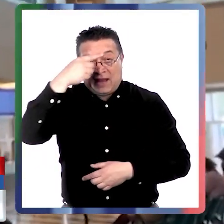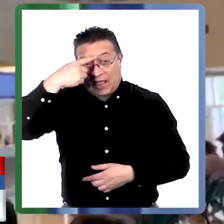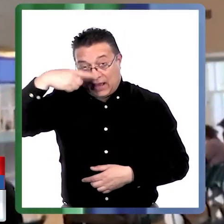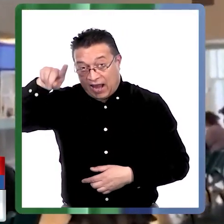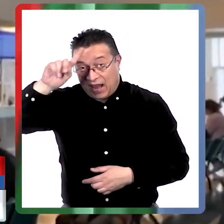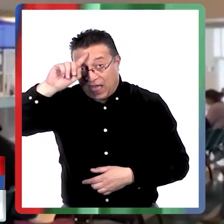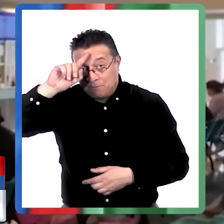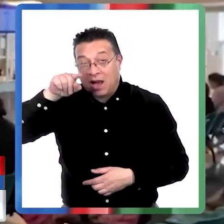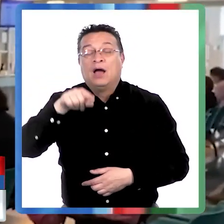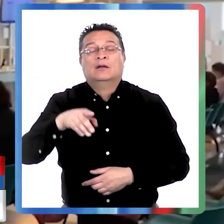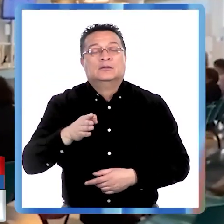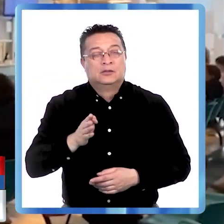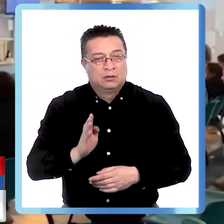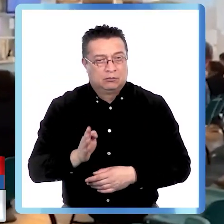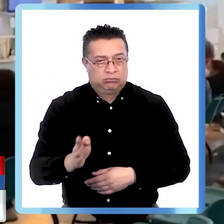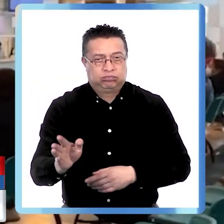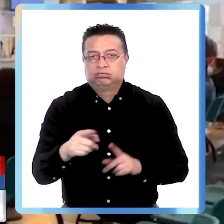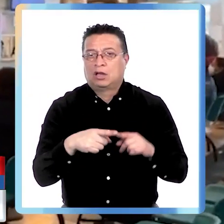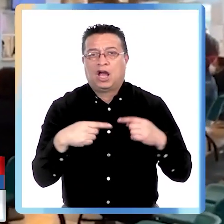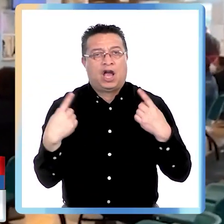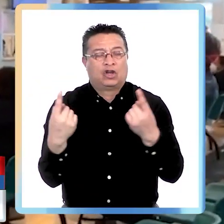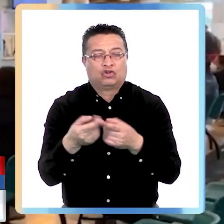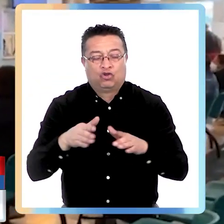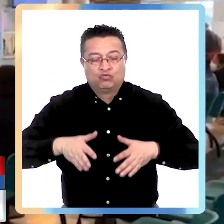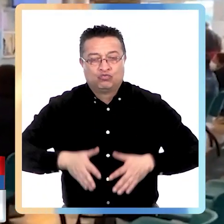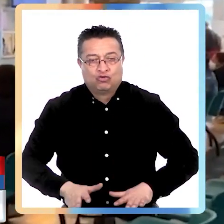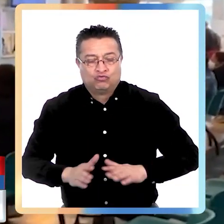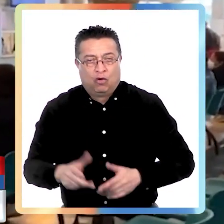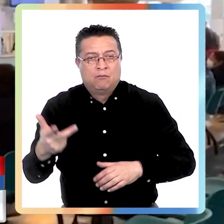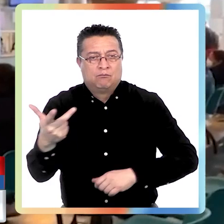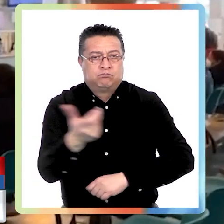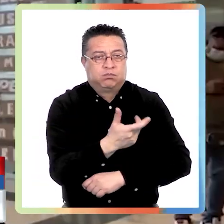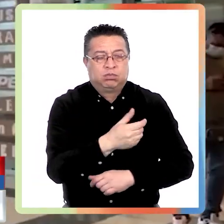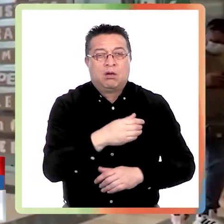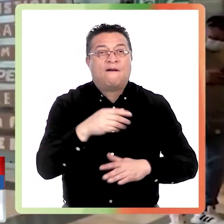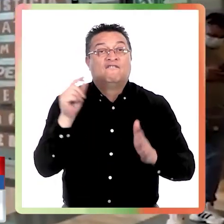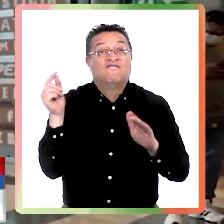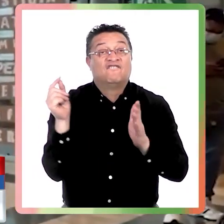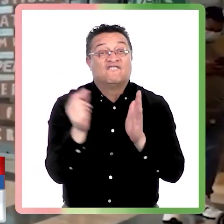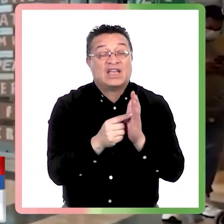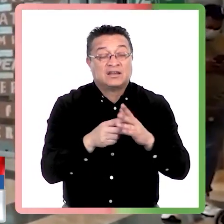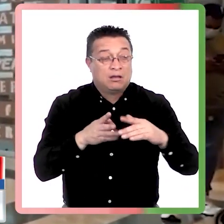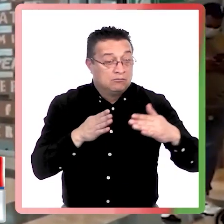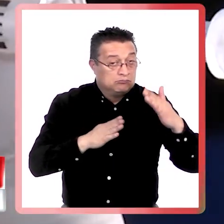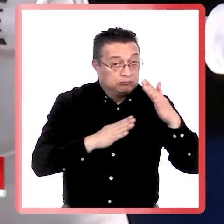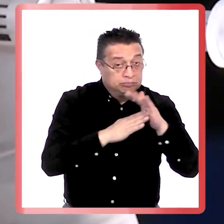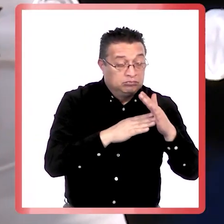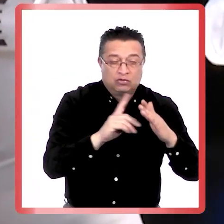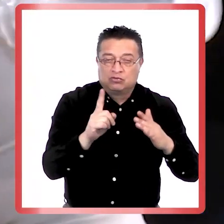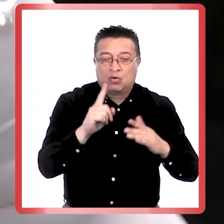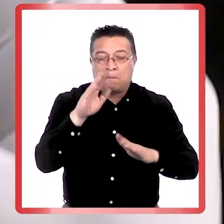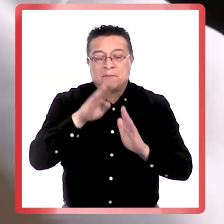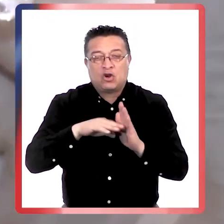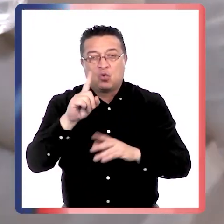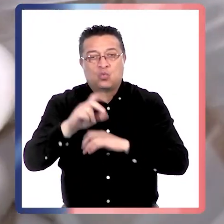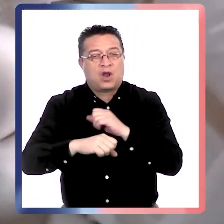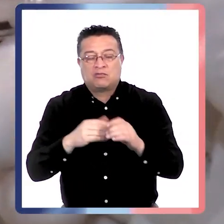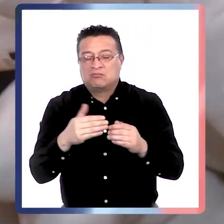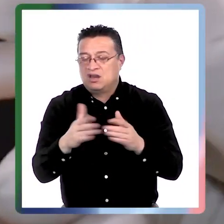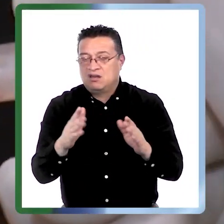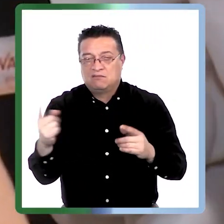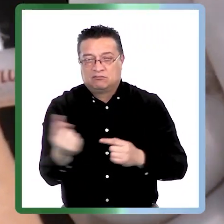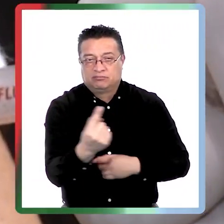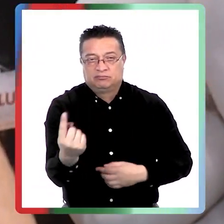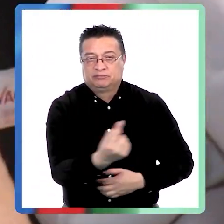Hospital de Calama está activa y disponible para todos los recién nacidos, sin fecha límite para su aplicación en los menores de